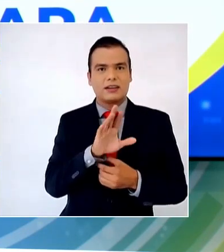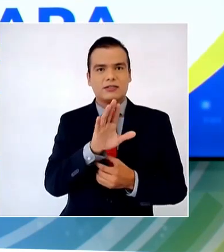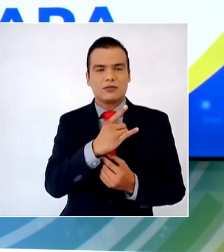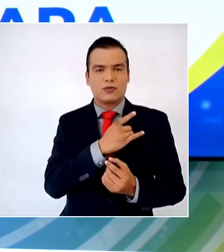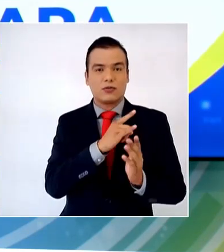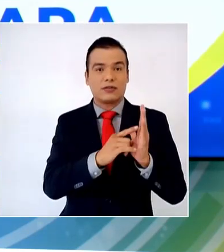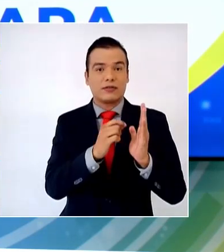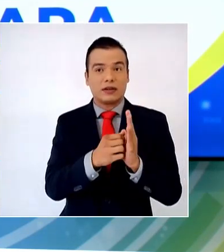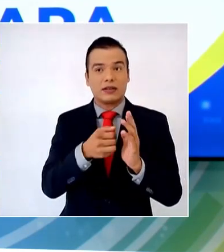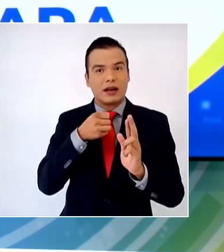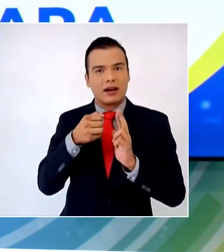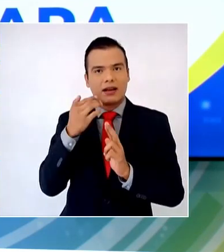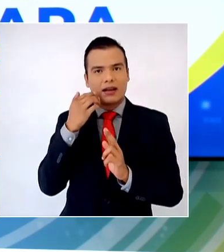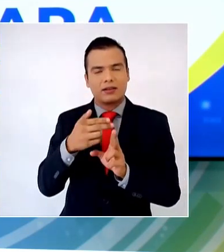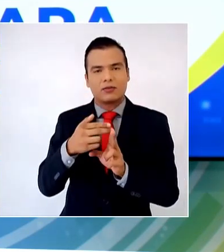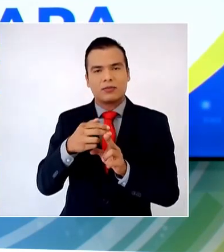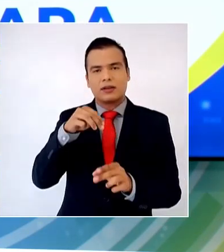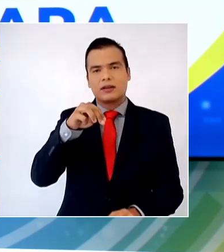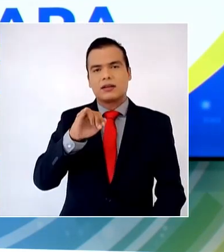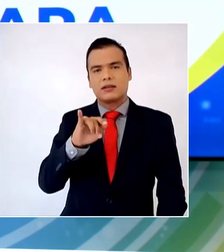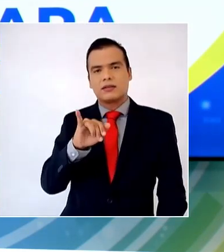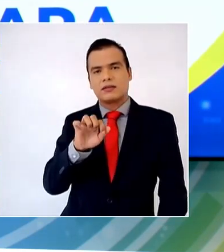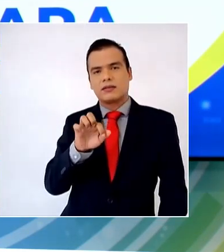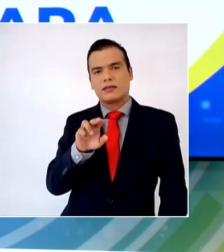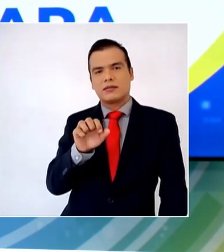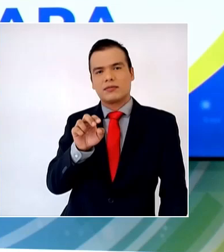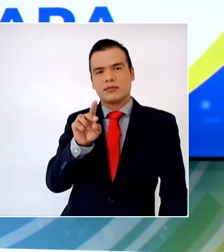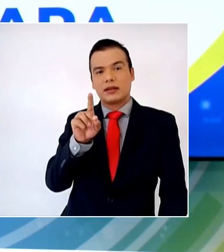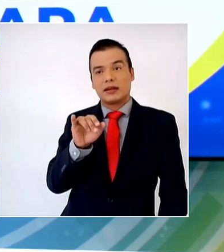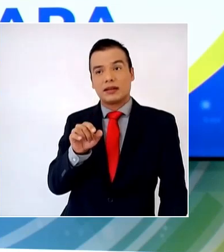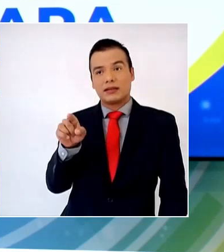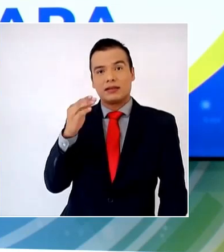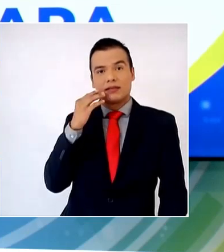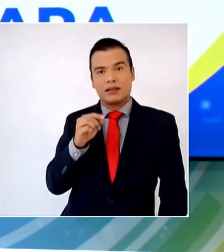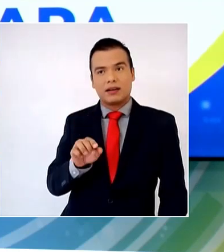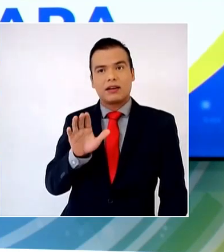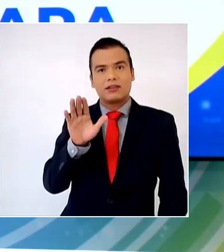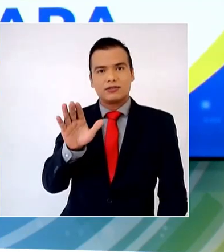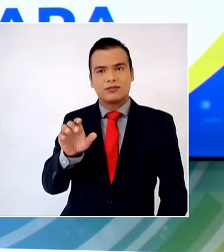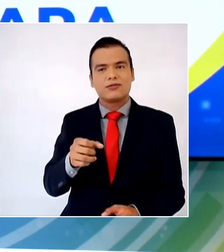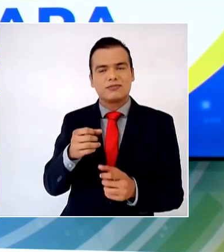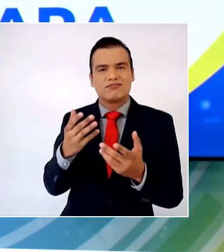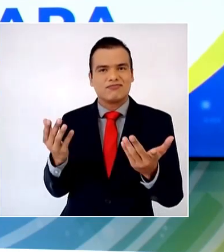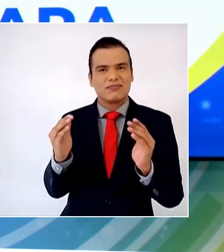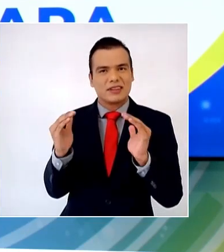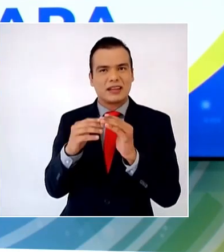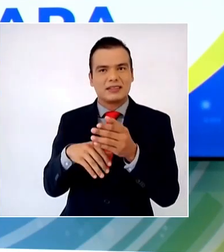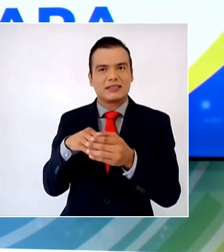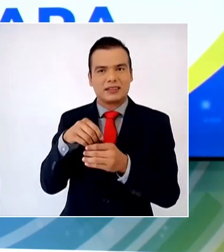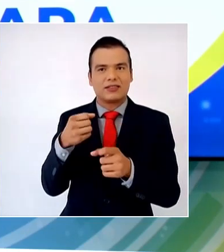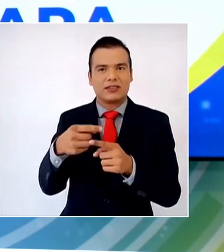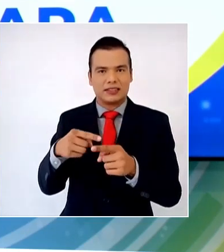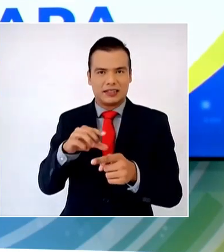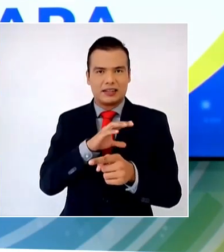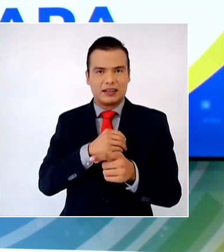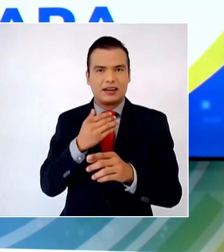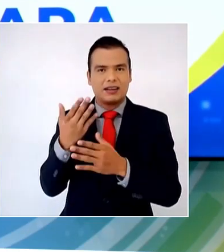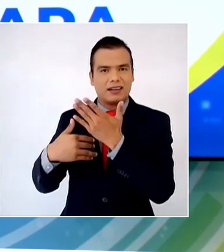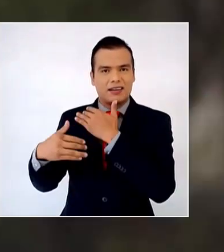Millerlandi Torres, justamente desde el lugar que fue su hogar en Cali mientras realizaba sus estudios